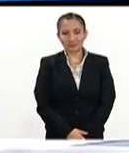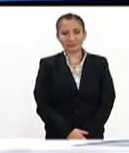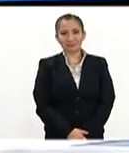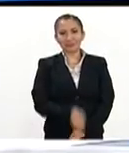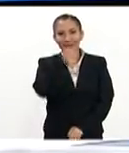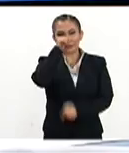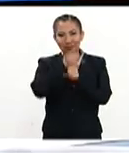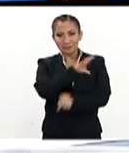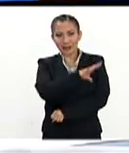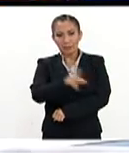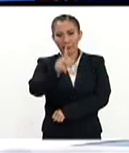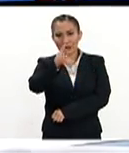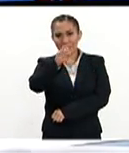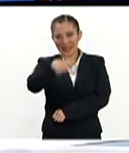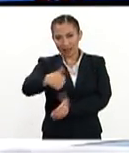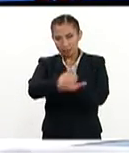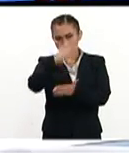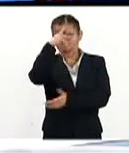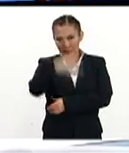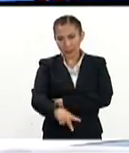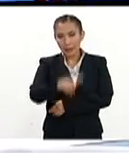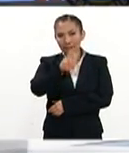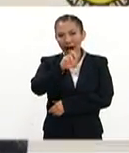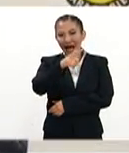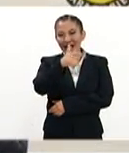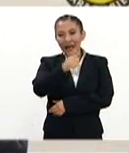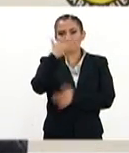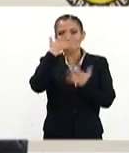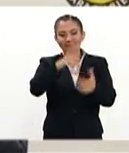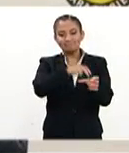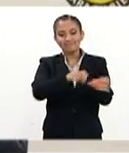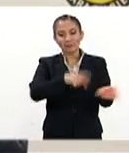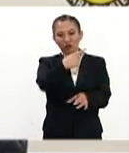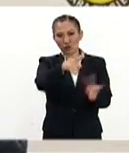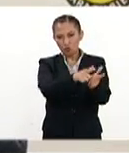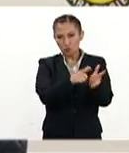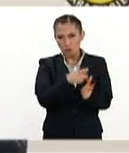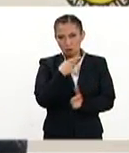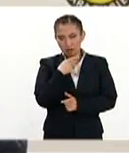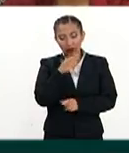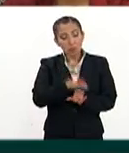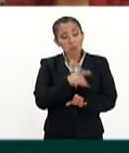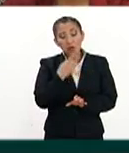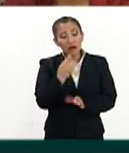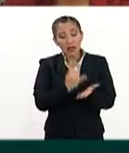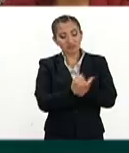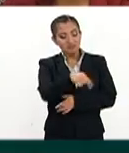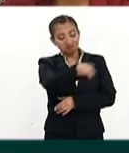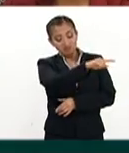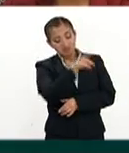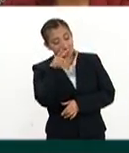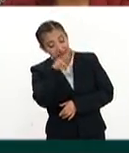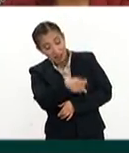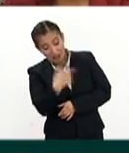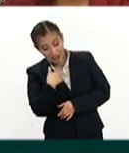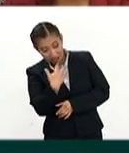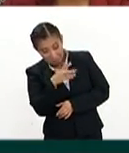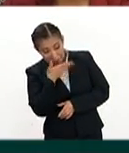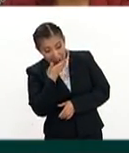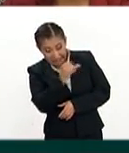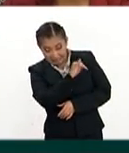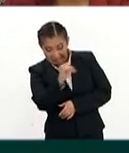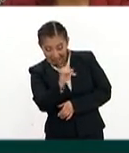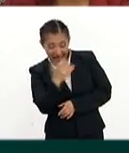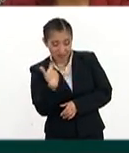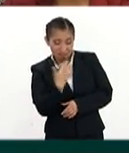El secretario general del PRD en la Ciudad de México, Enrique Vargas Anaya, renunció al partido. Dijo que esa decisión se debe a que la fuerza política dejó de ser una opción de